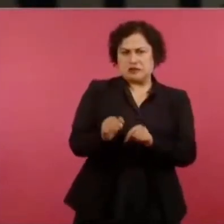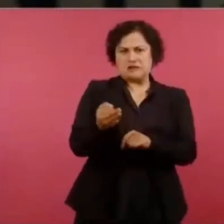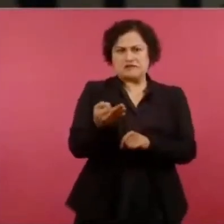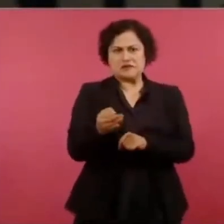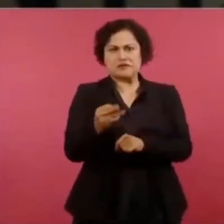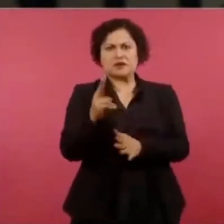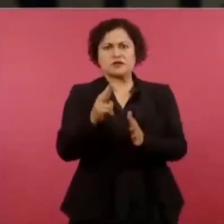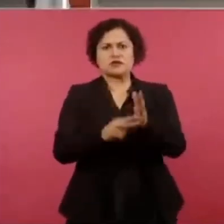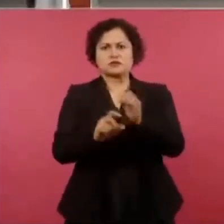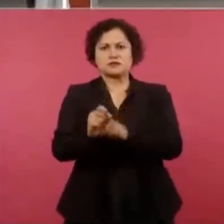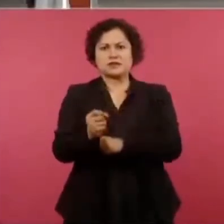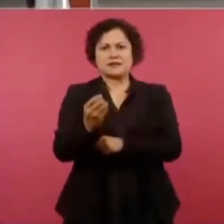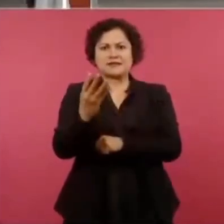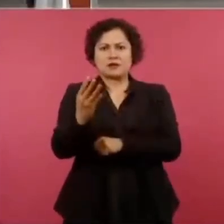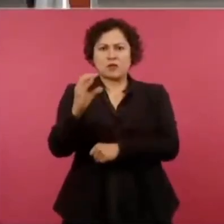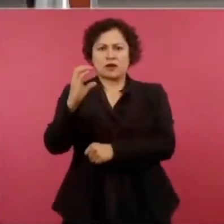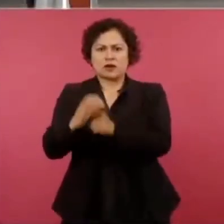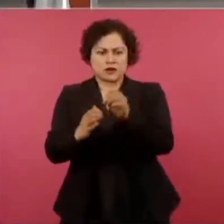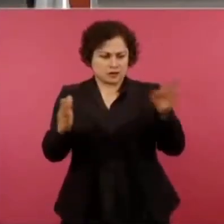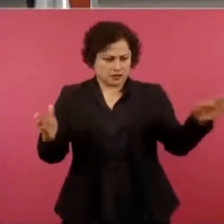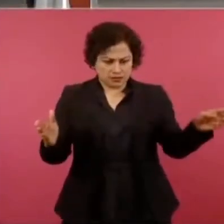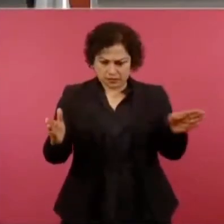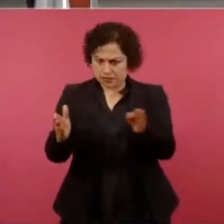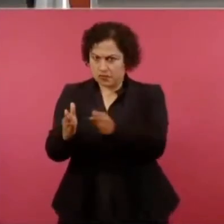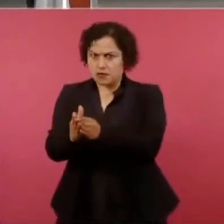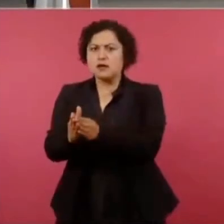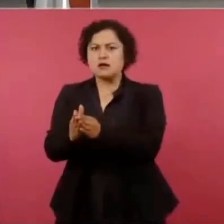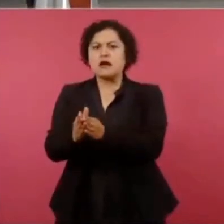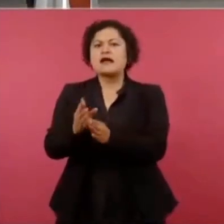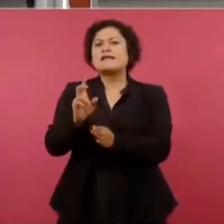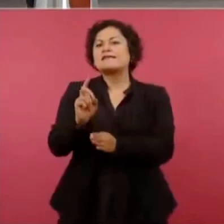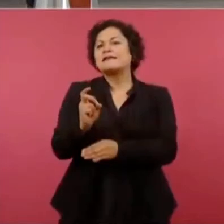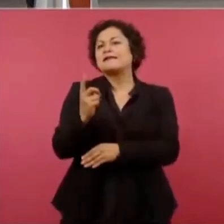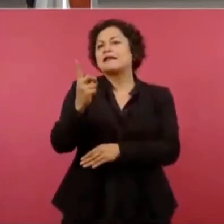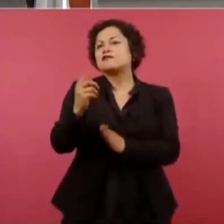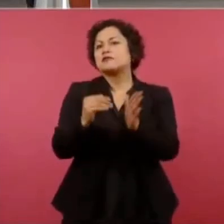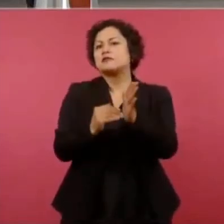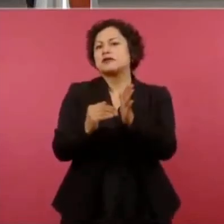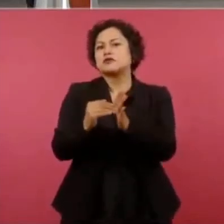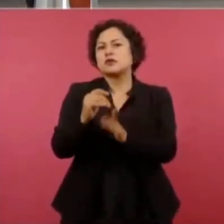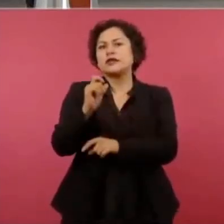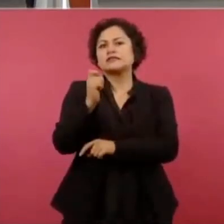2024 nos costó 31 millones de pesos a los mexicanos y a las mexicanas.